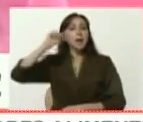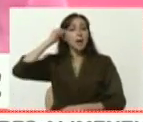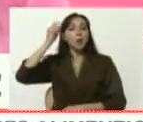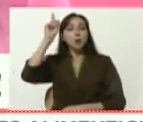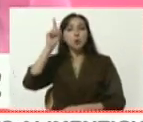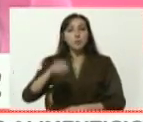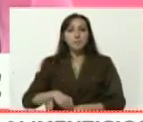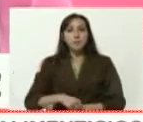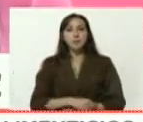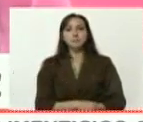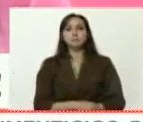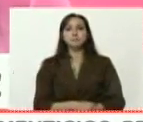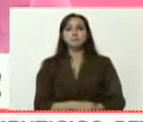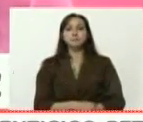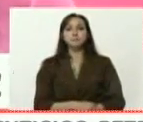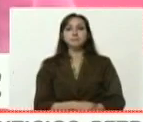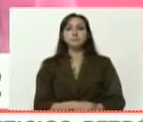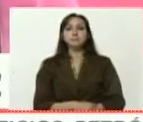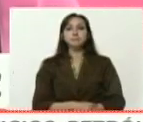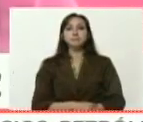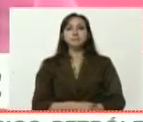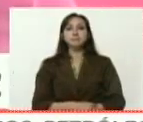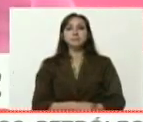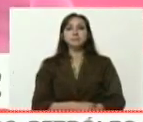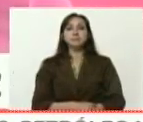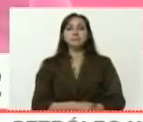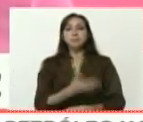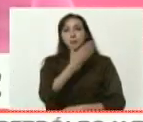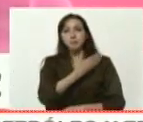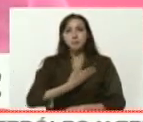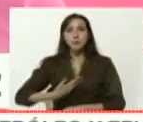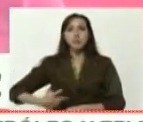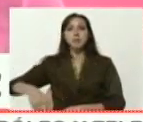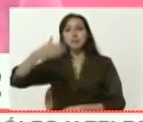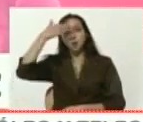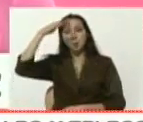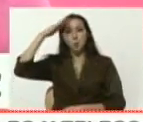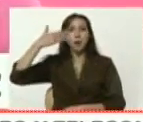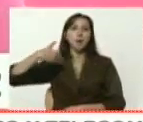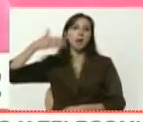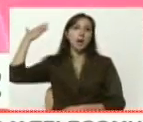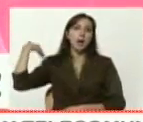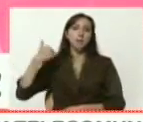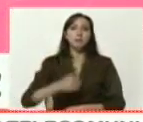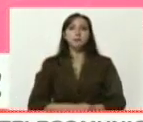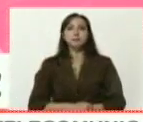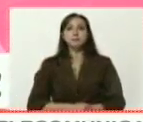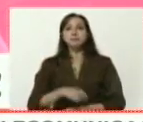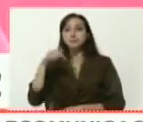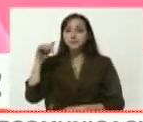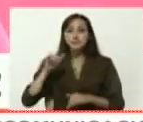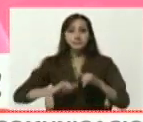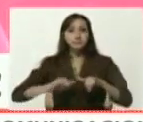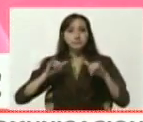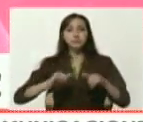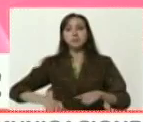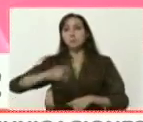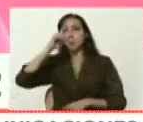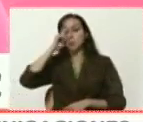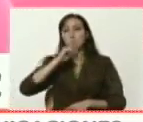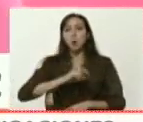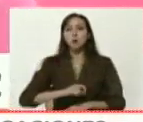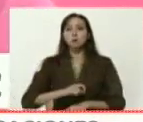siempre al comandante Fidel Castro y a la Revolución Cubana, que este año justamente